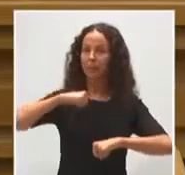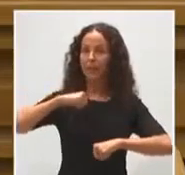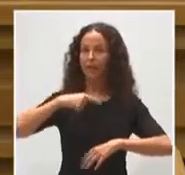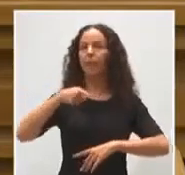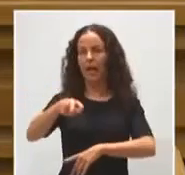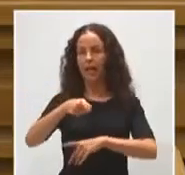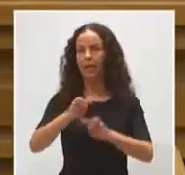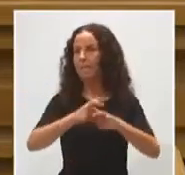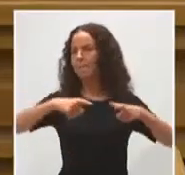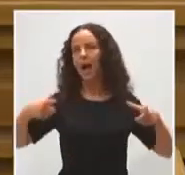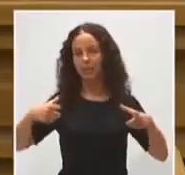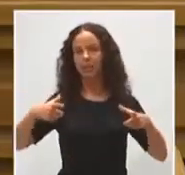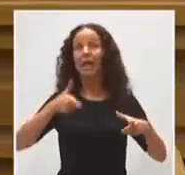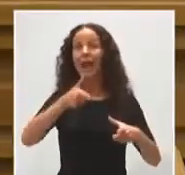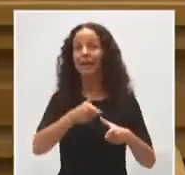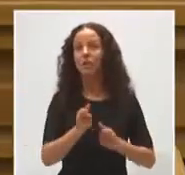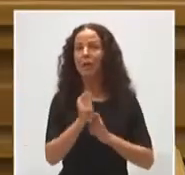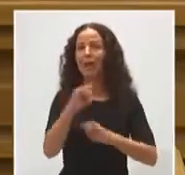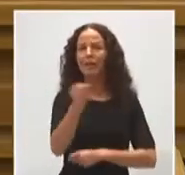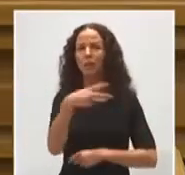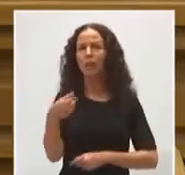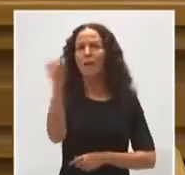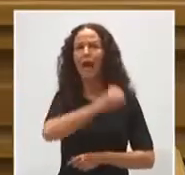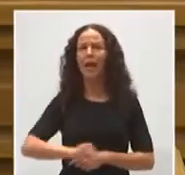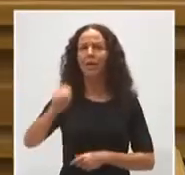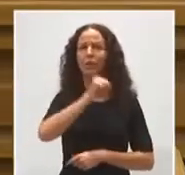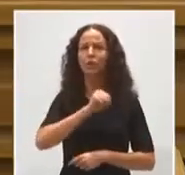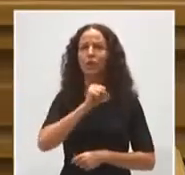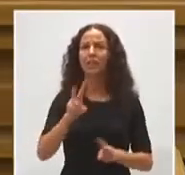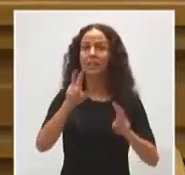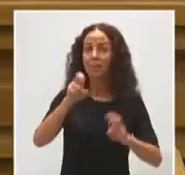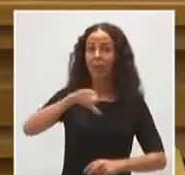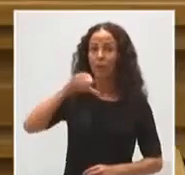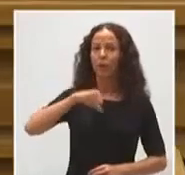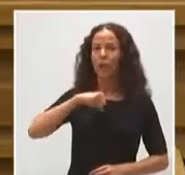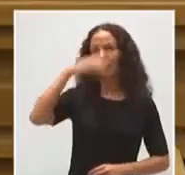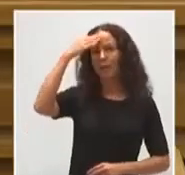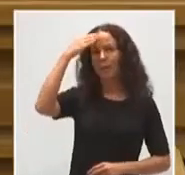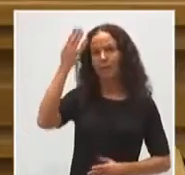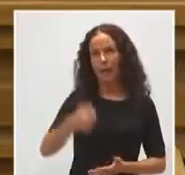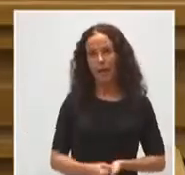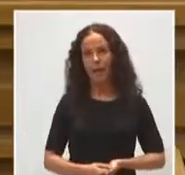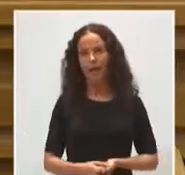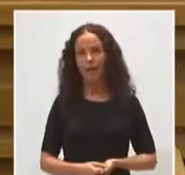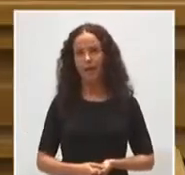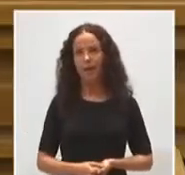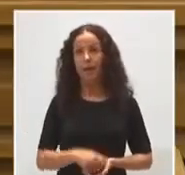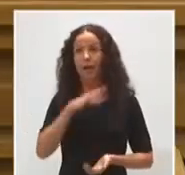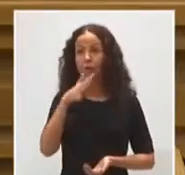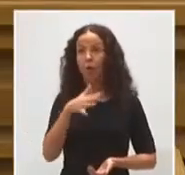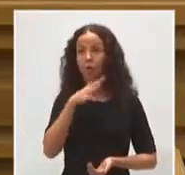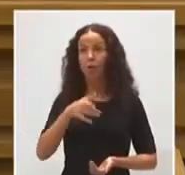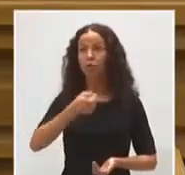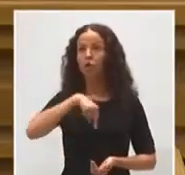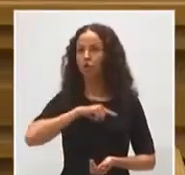meses poniendo en marcha y que va a dar un resultado además extraordinario sobre todo en cirugía en en quirúrgica lo va a dar porque vamos a